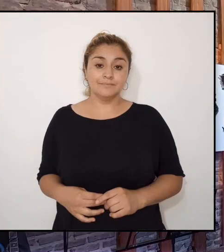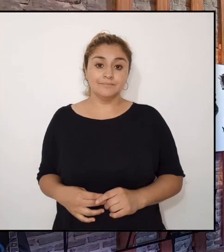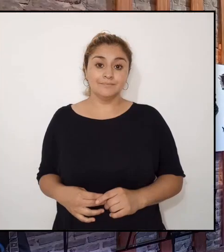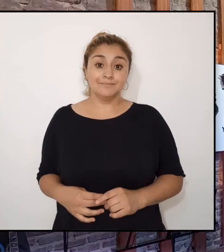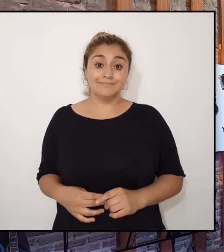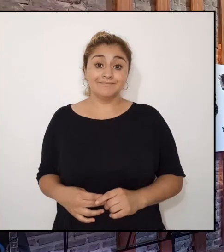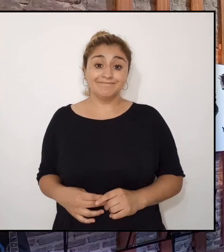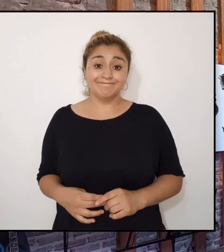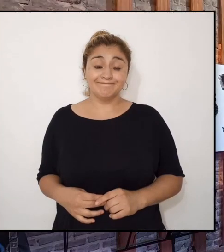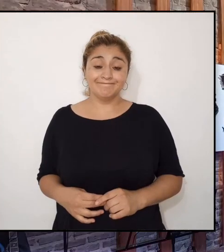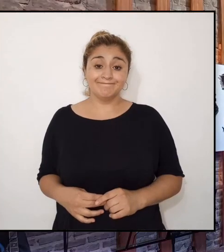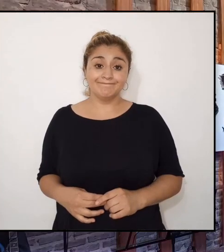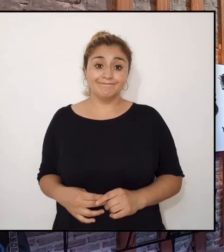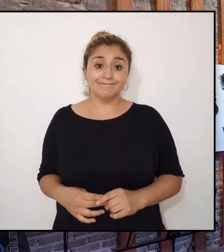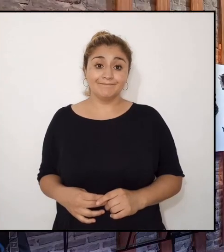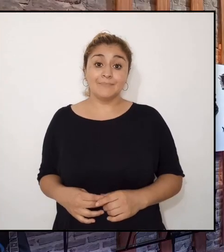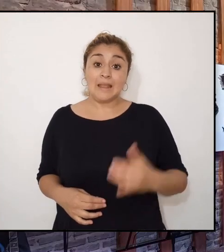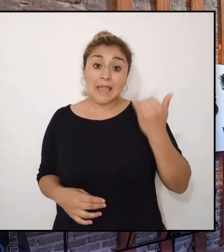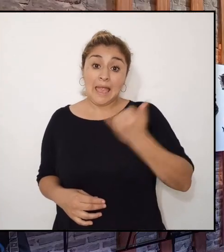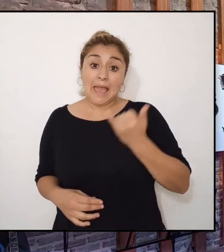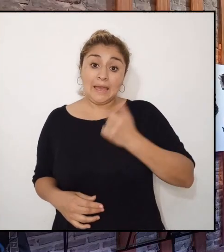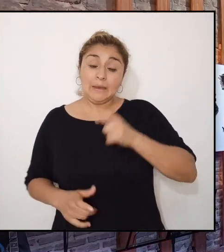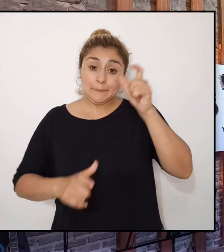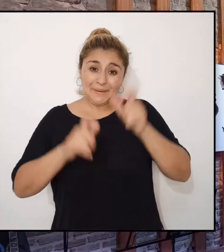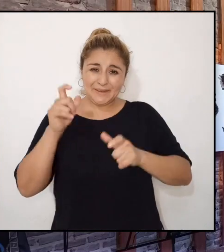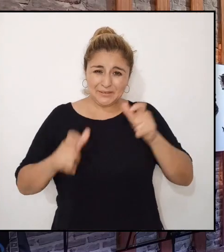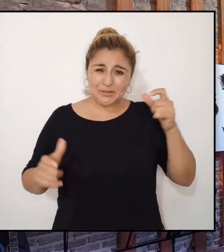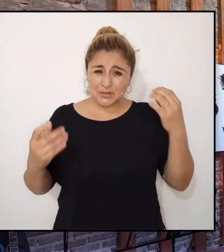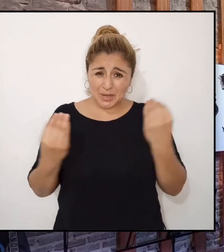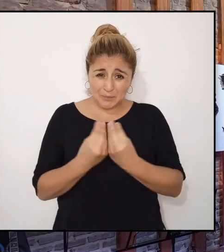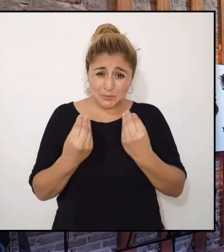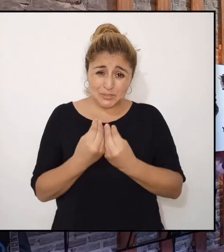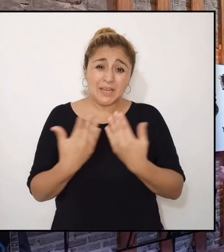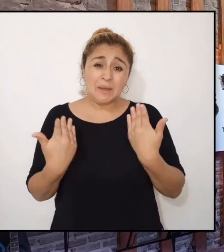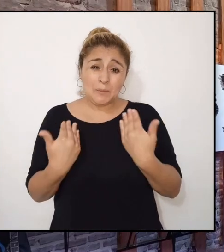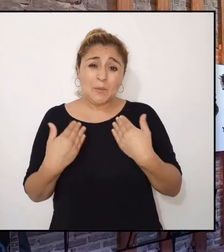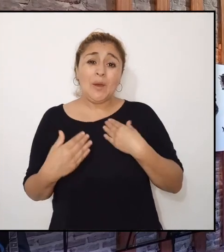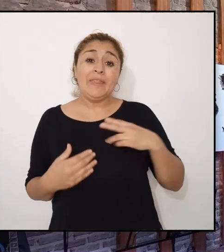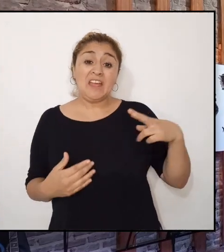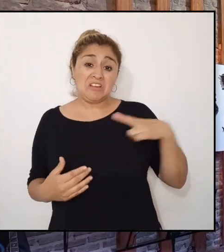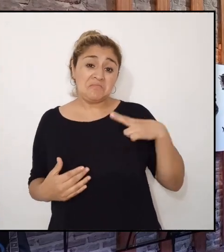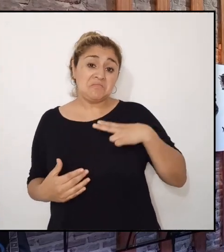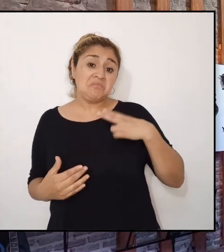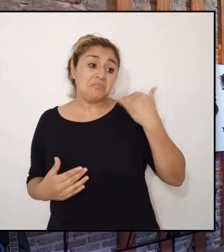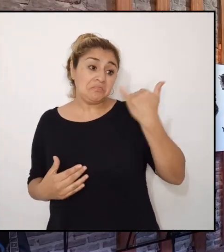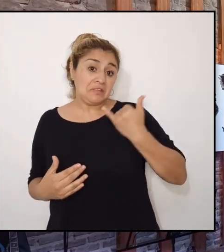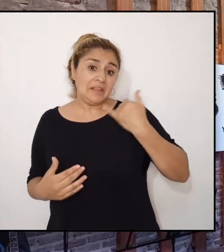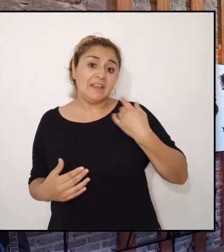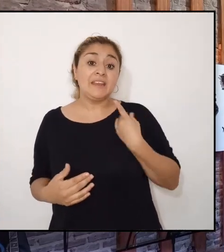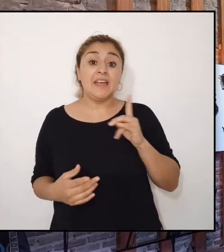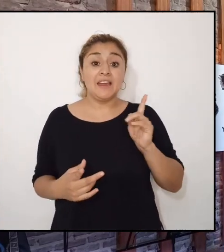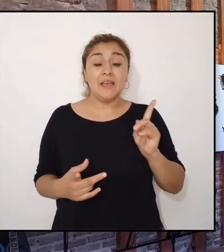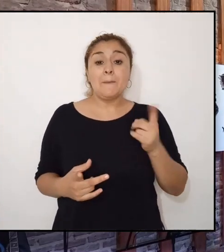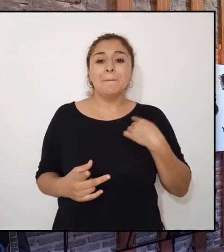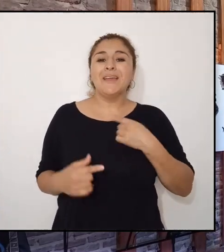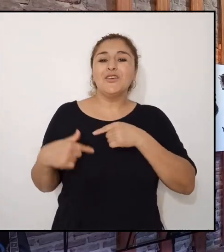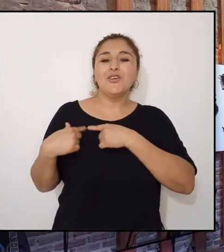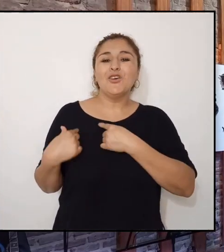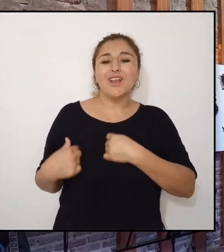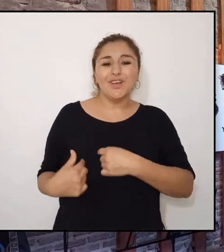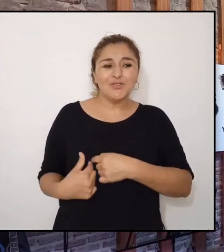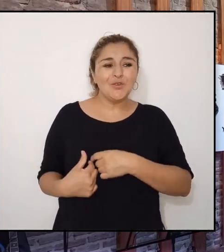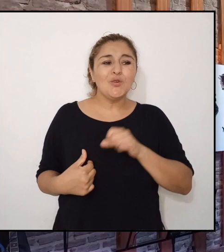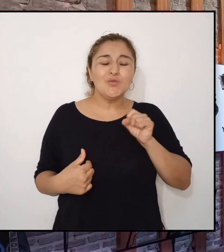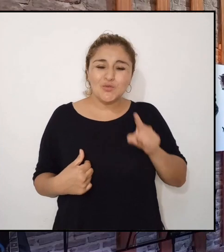Amén. Porque hay muchas personas que incluso pueden ser ricas y dan un montón de dinero, pero no dan su corazón a Cristo. Entonces